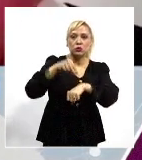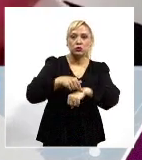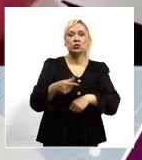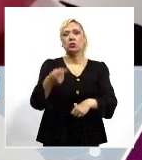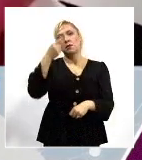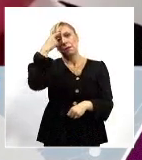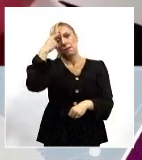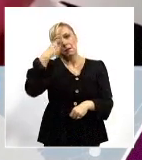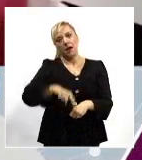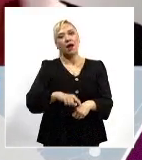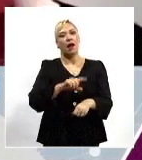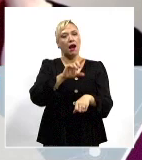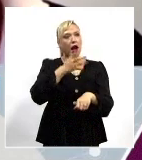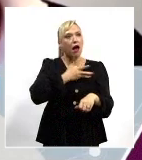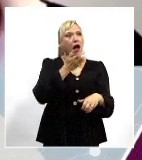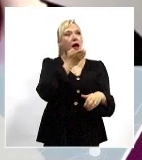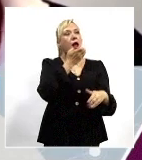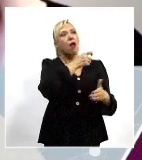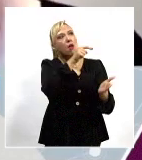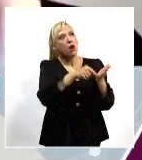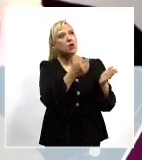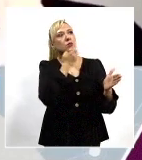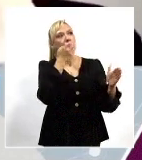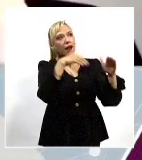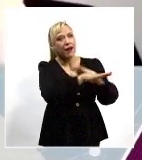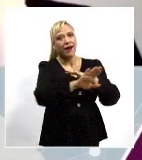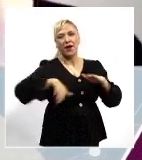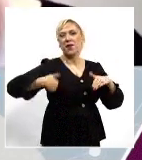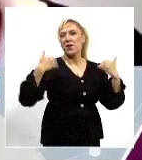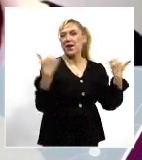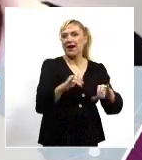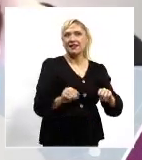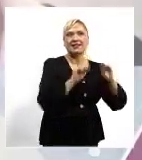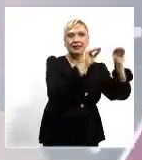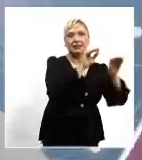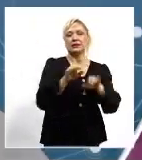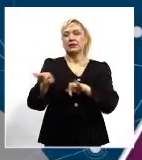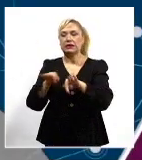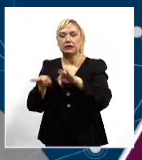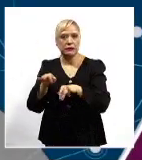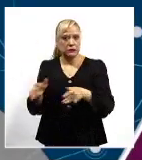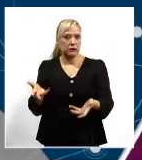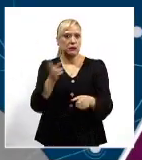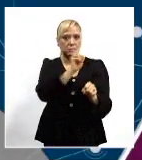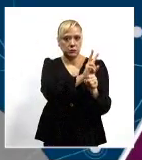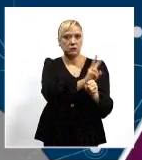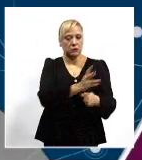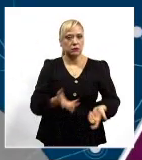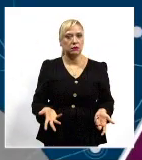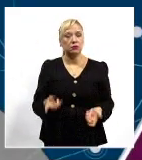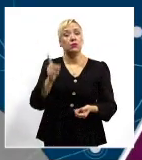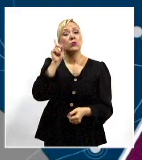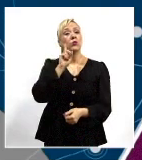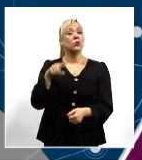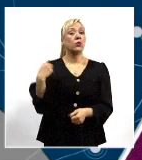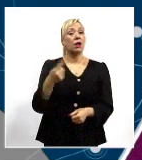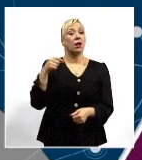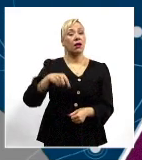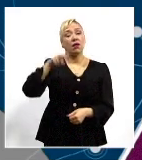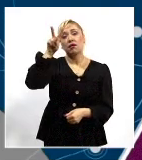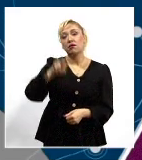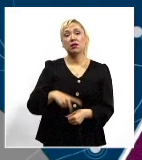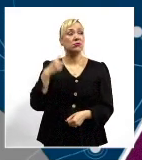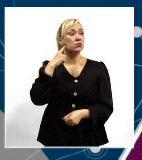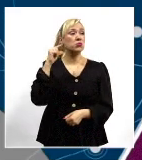Cuidado, organizado por la Suprema Corte de Justicia de la Nación, dijo: las mujeres tenemos una menor tasa